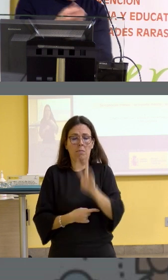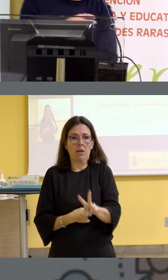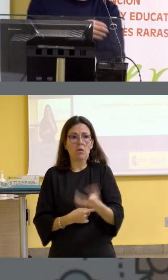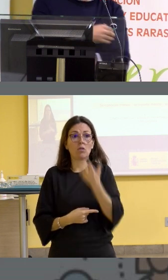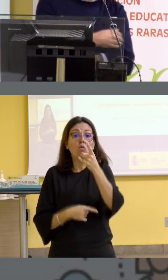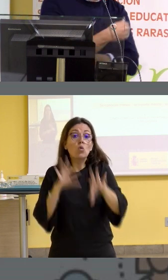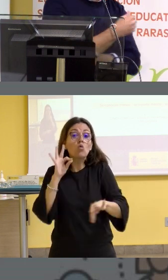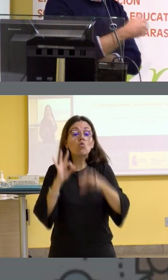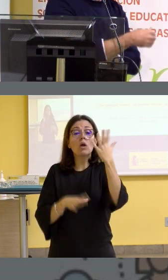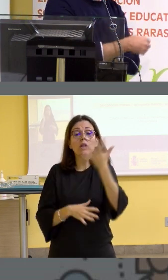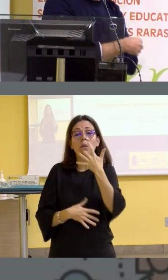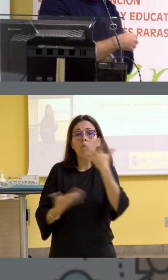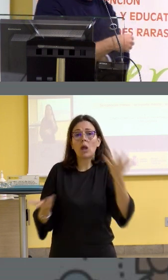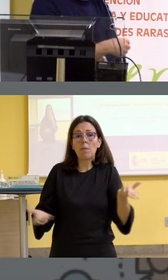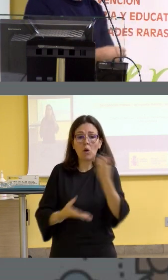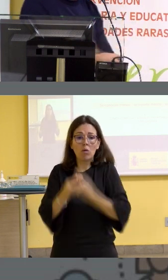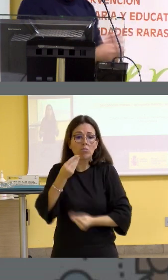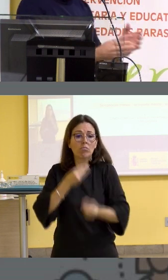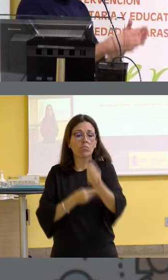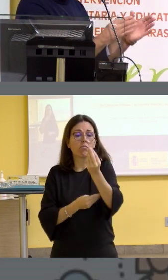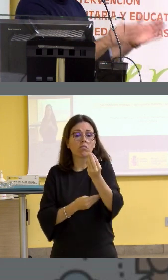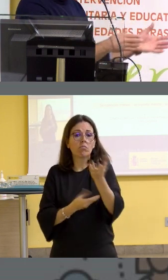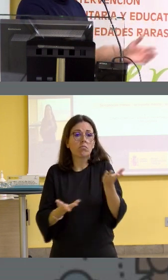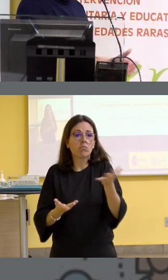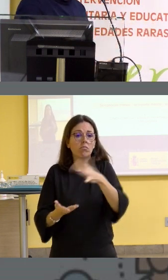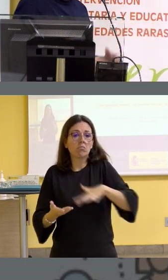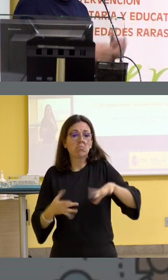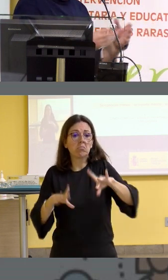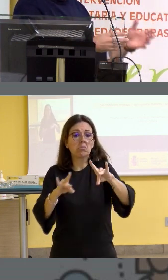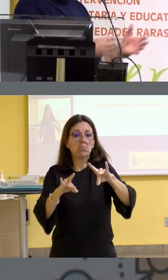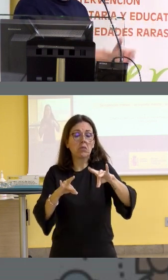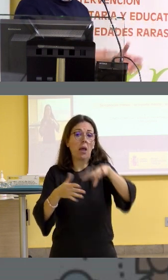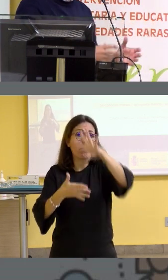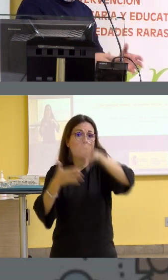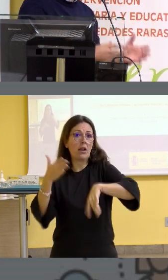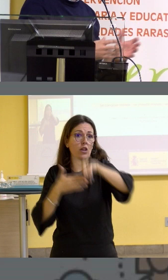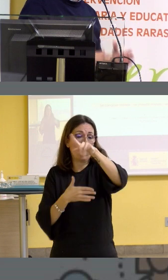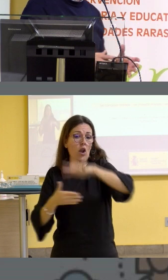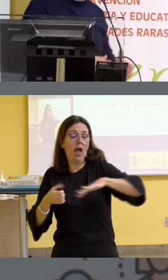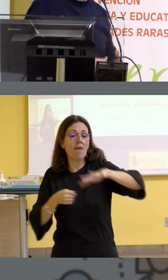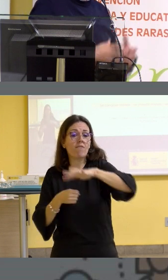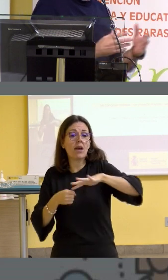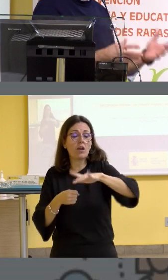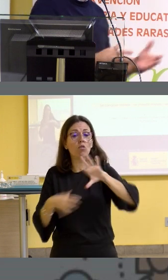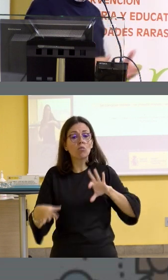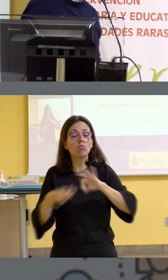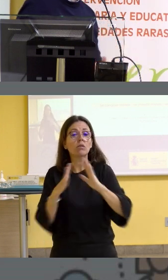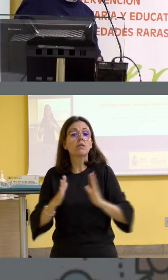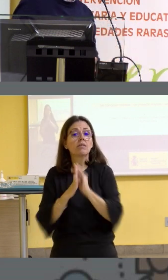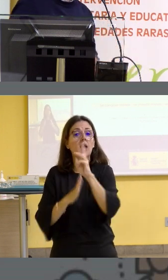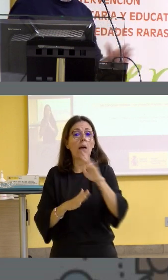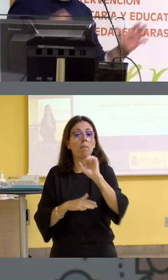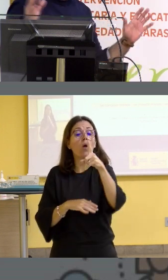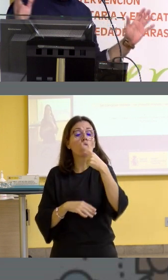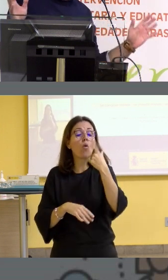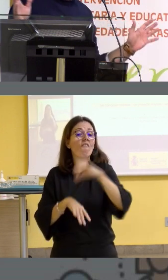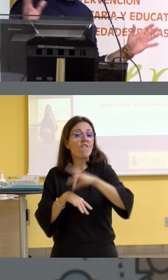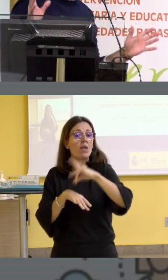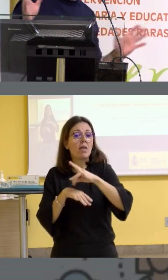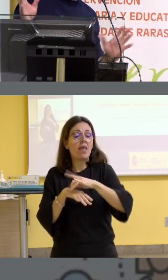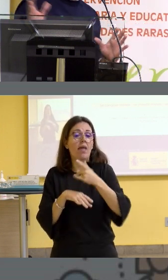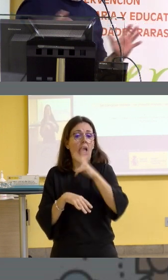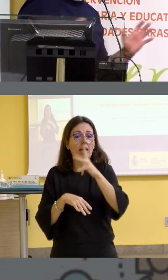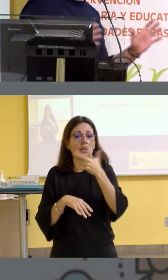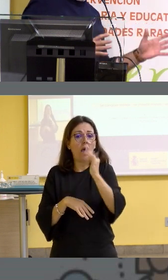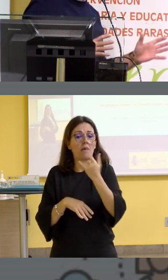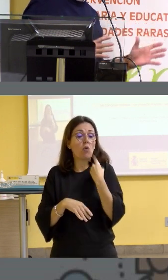tienes la suerte de haber nacido en X barrio de Barcelona y te corresponde el Hospital de Sant Pau y tienes una enfermedad de Huntington, no sé si